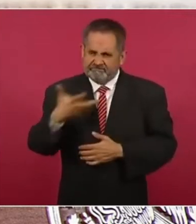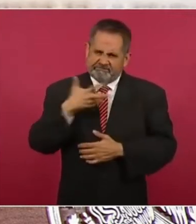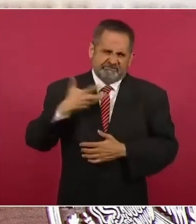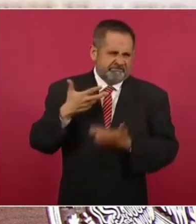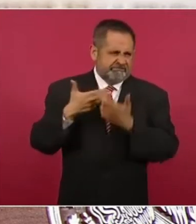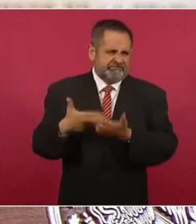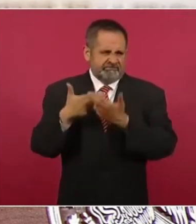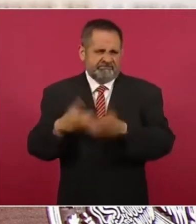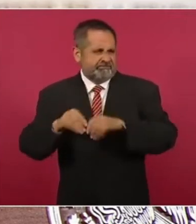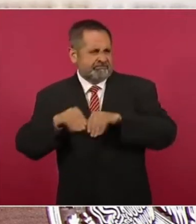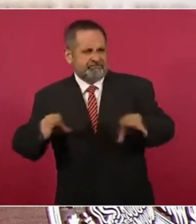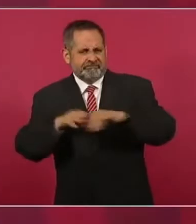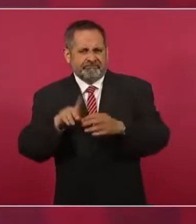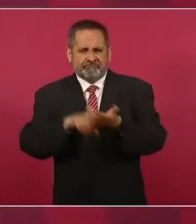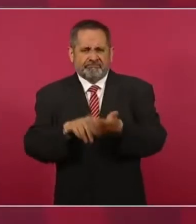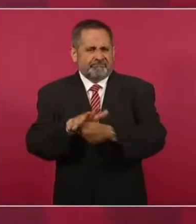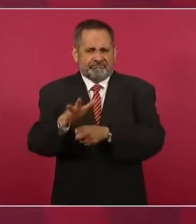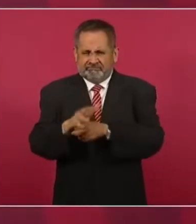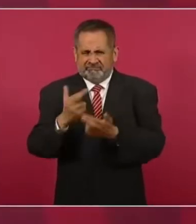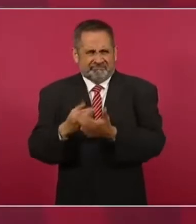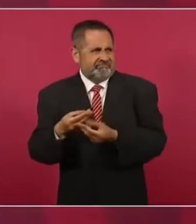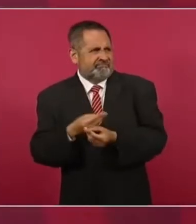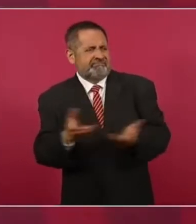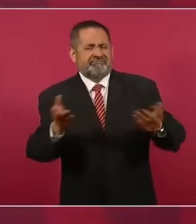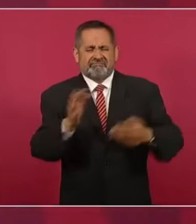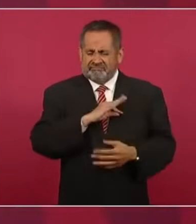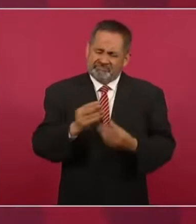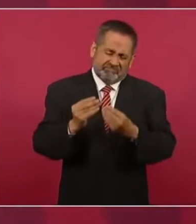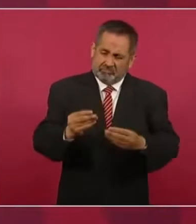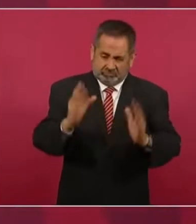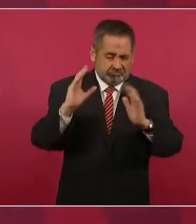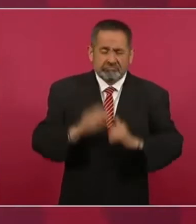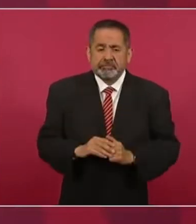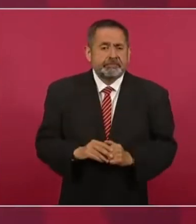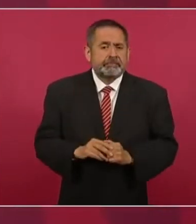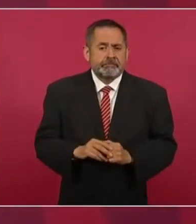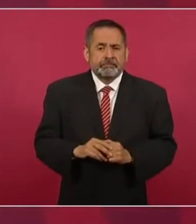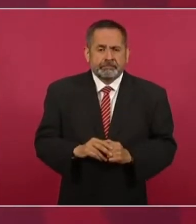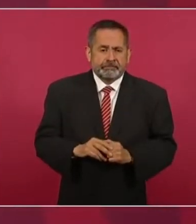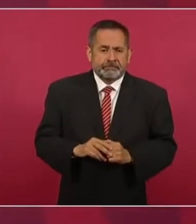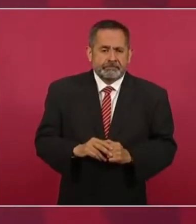tiene abasto suficiente de energía.